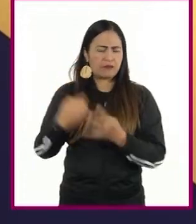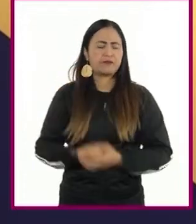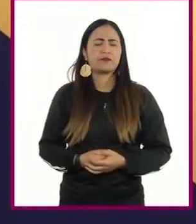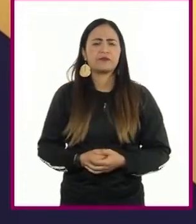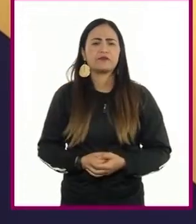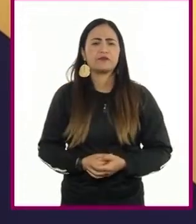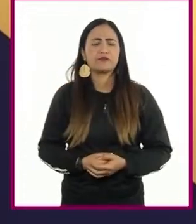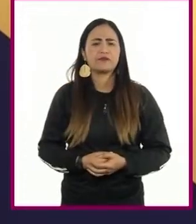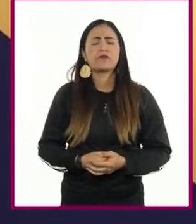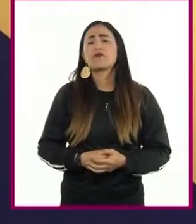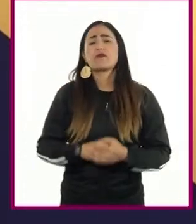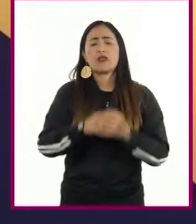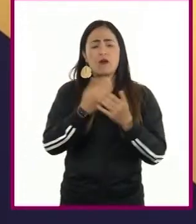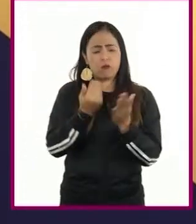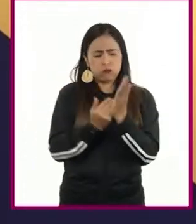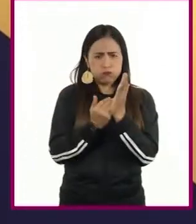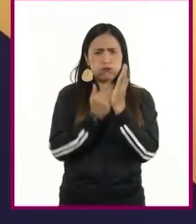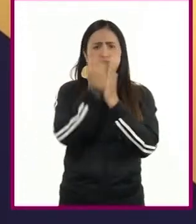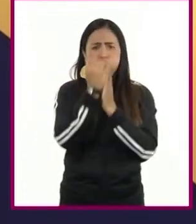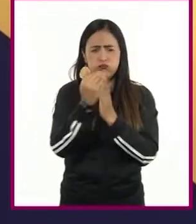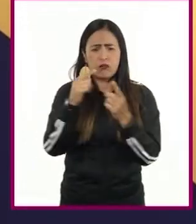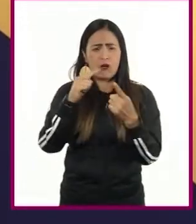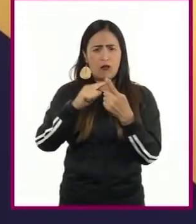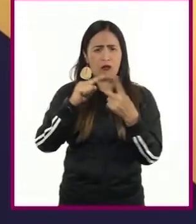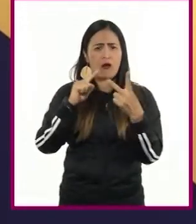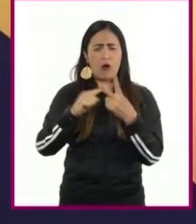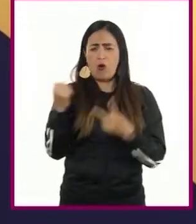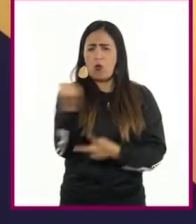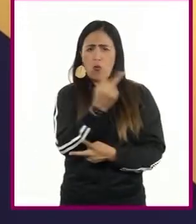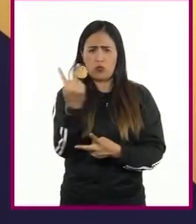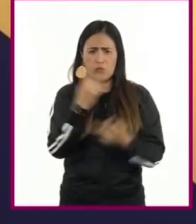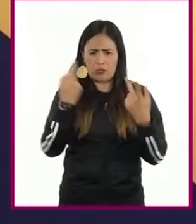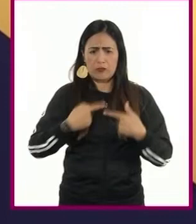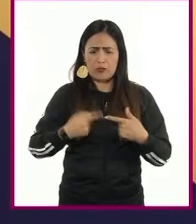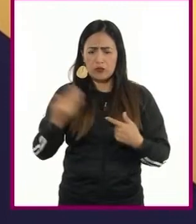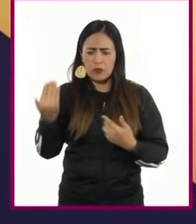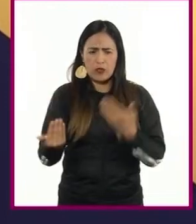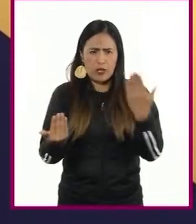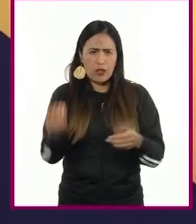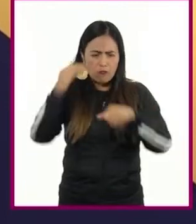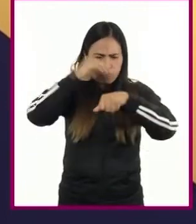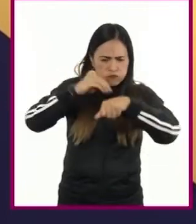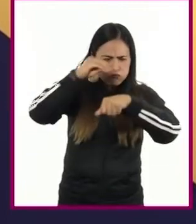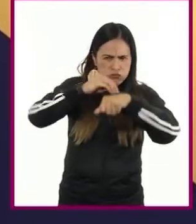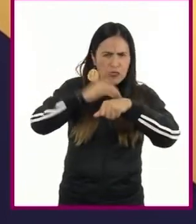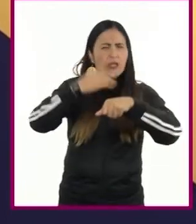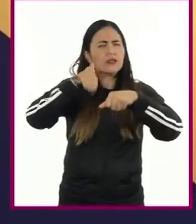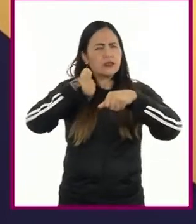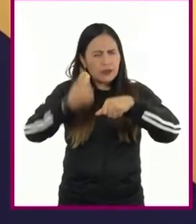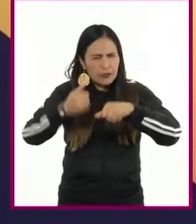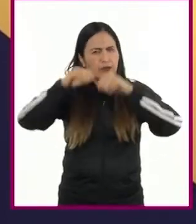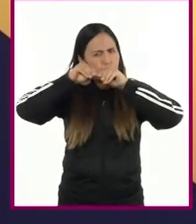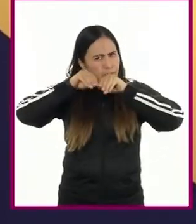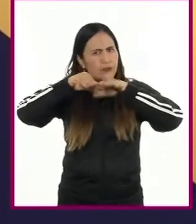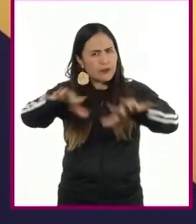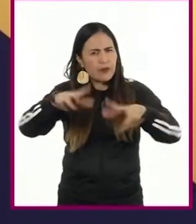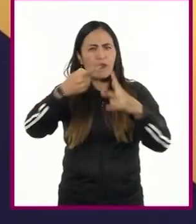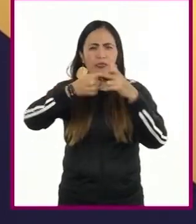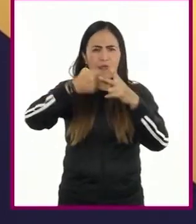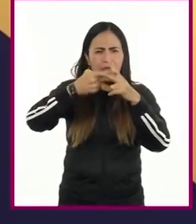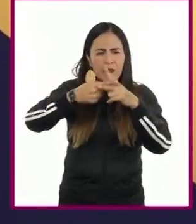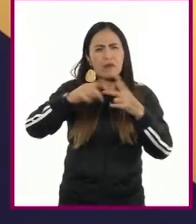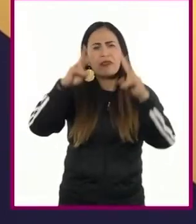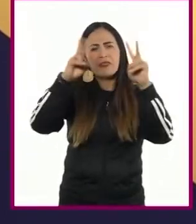Veremos los avances matemáticos de estos personajes en la comprensión y difusión de las matemáticas en temas como